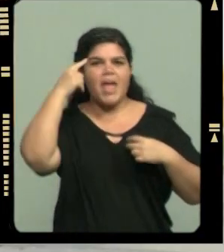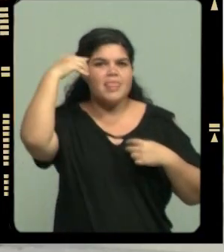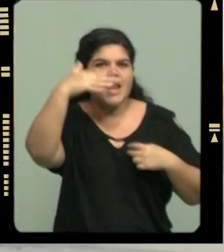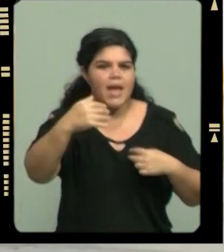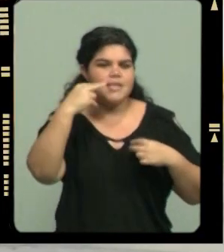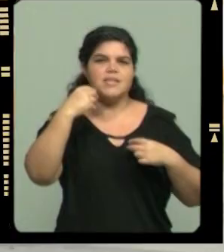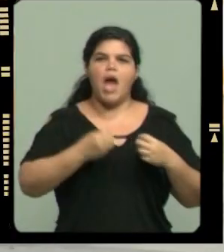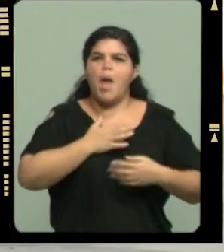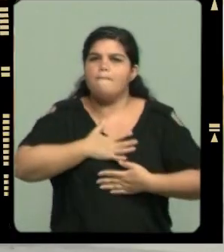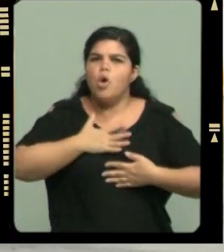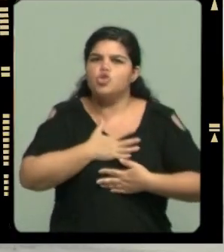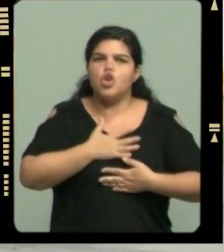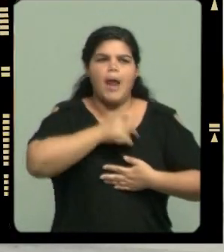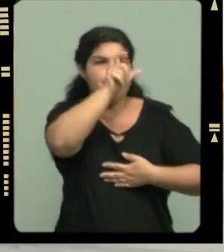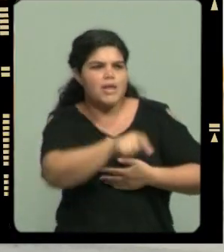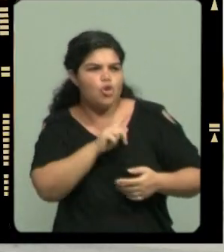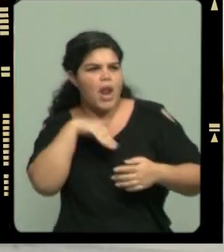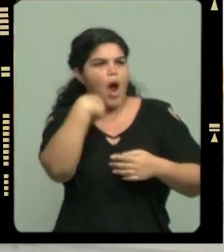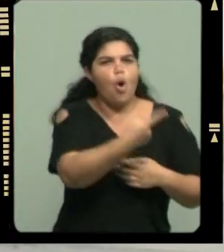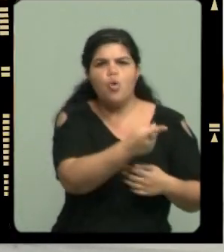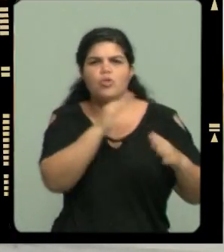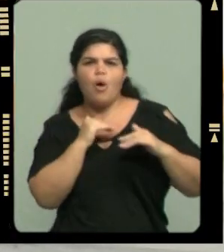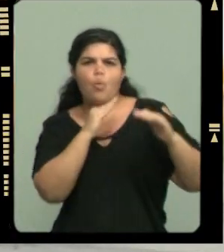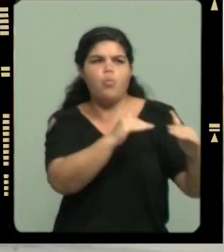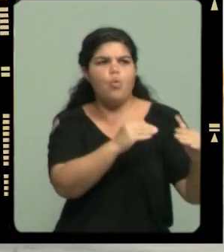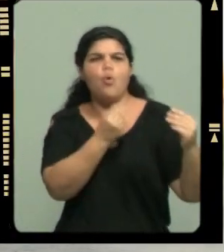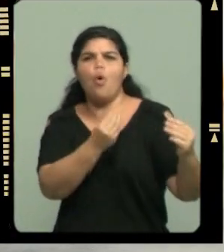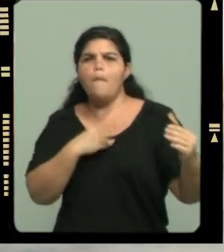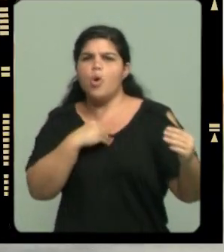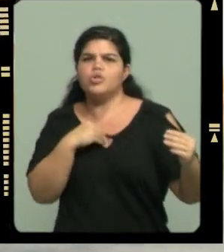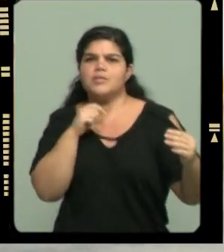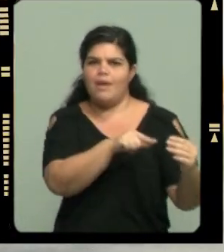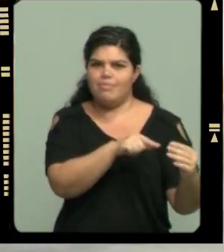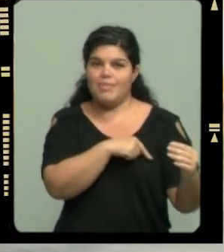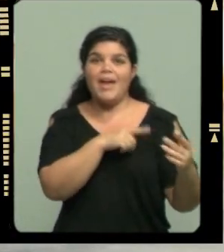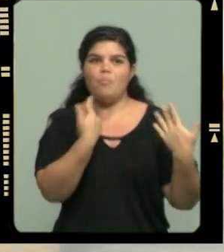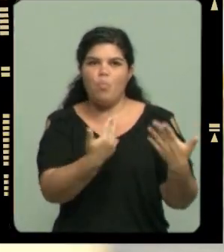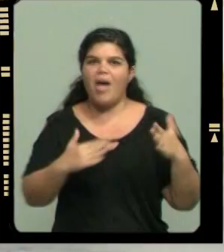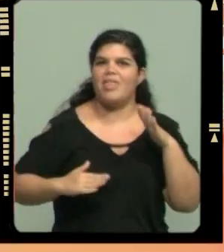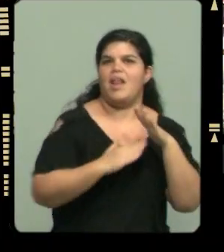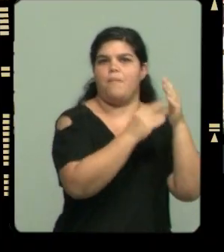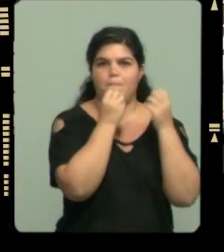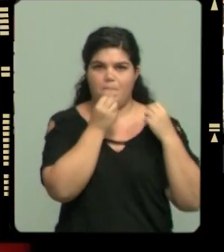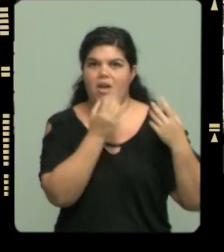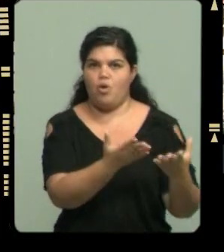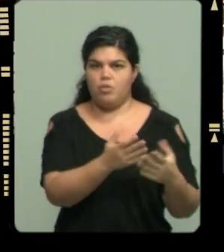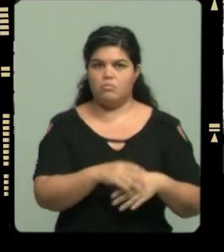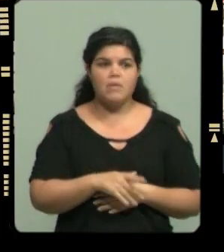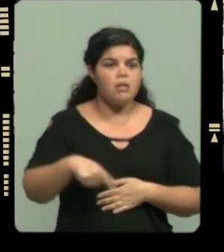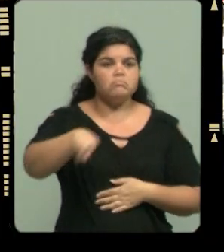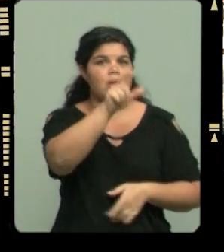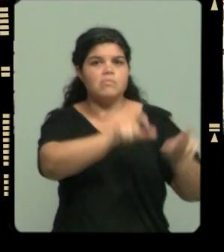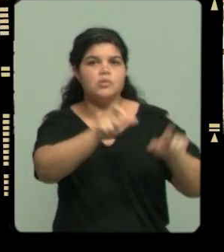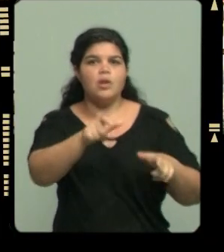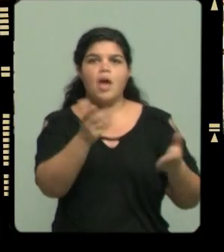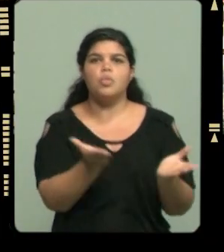ese contexto surge un poco la inquietud de desarrollar estas habilidades humanas en nuestros estudiantes. Y ellos también lo pedían, porque